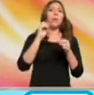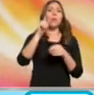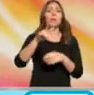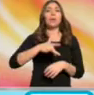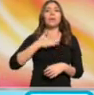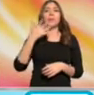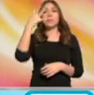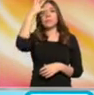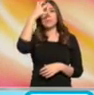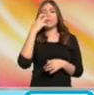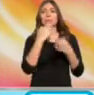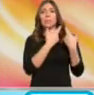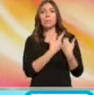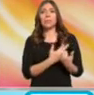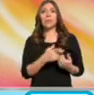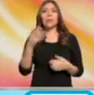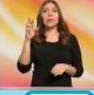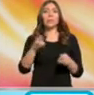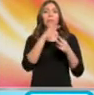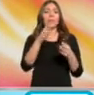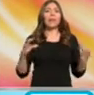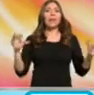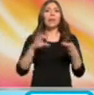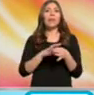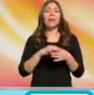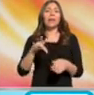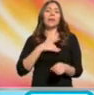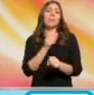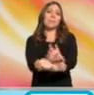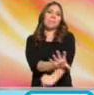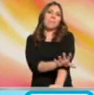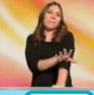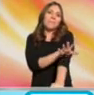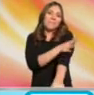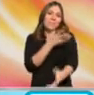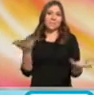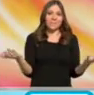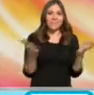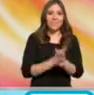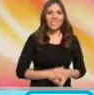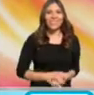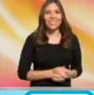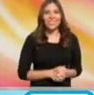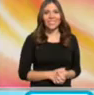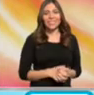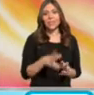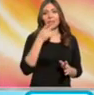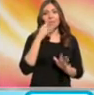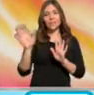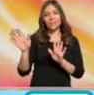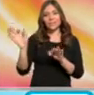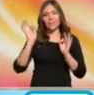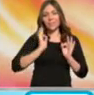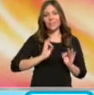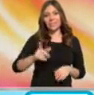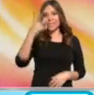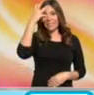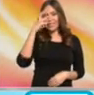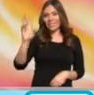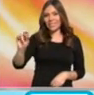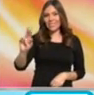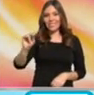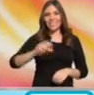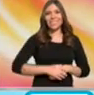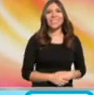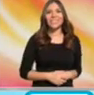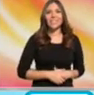bonita. Empiezas a derramar lágrimas ya. Enrique, Oye, entonces, por tranquilo. ahorita tu favorito es José José. Ya nos estás diciendo